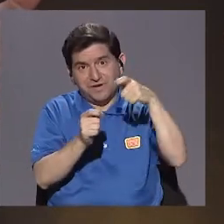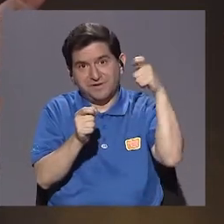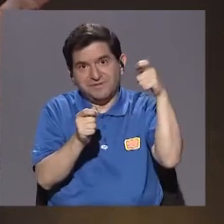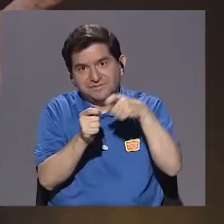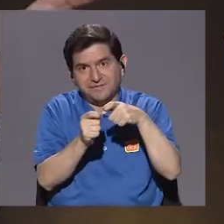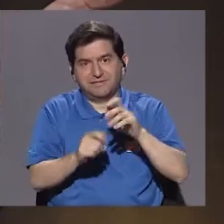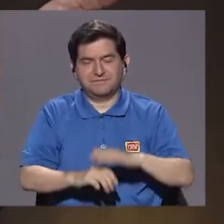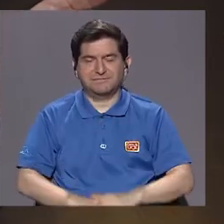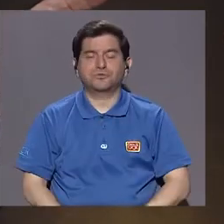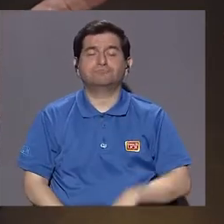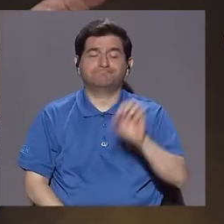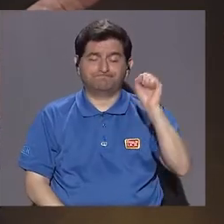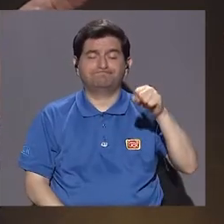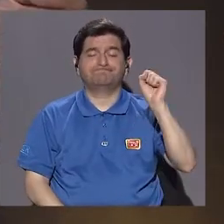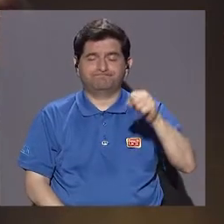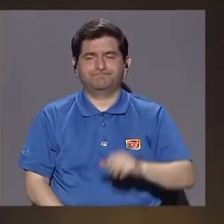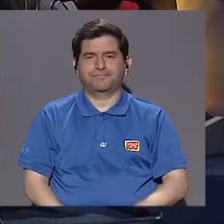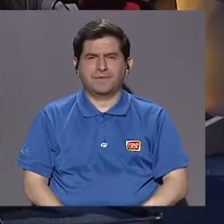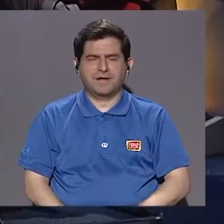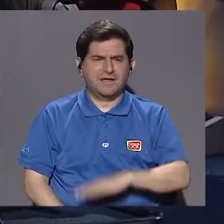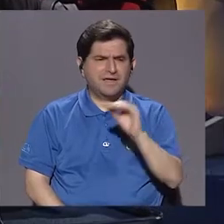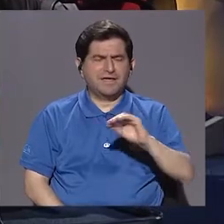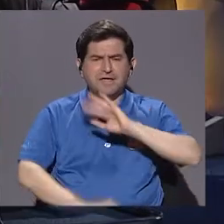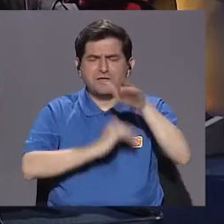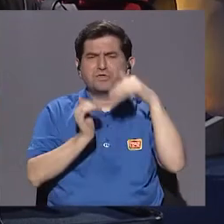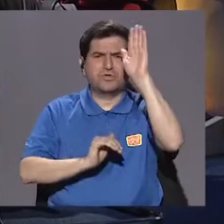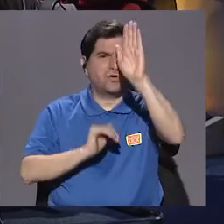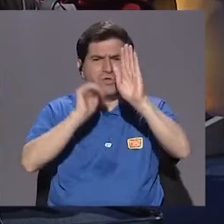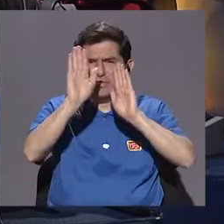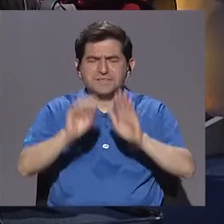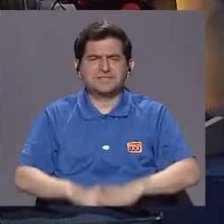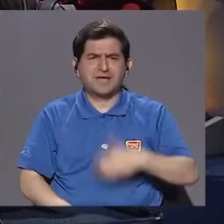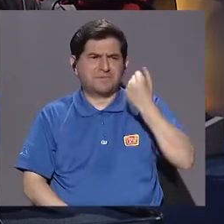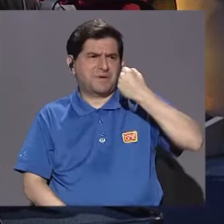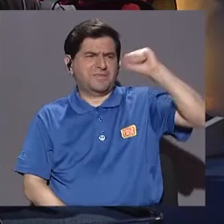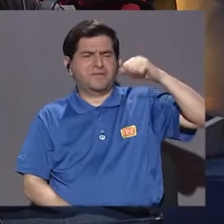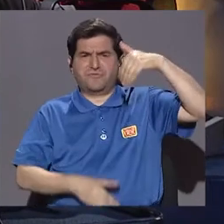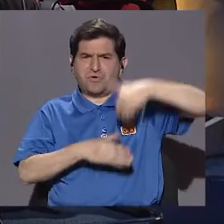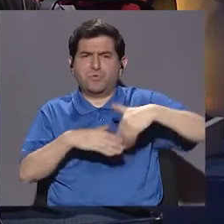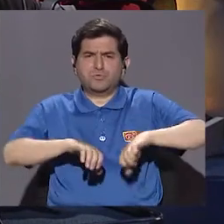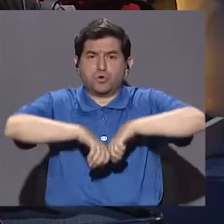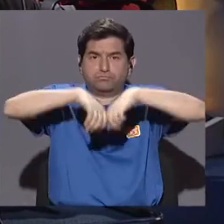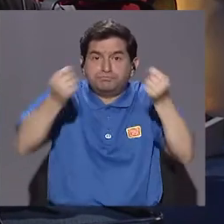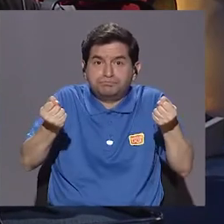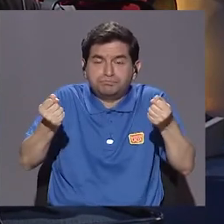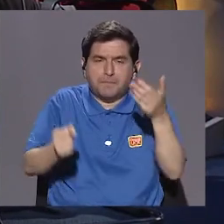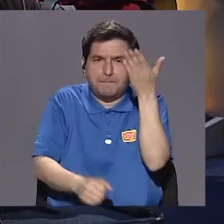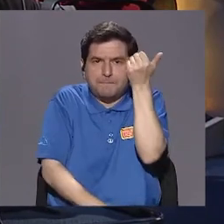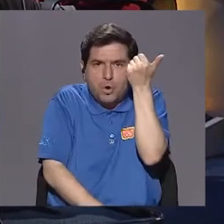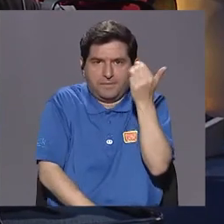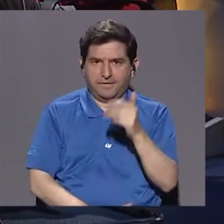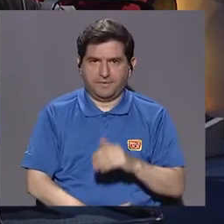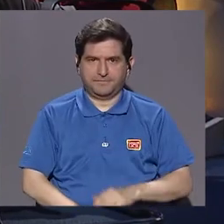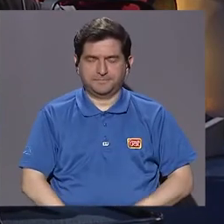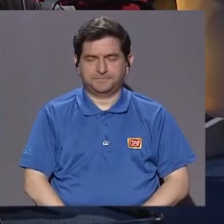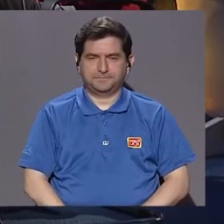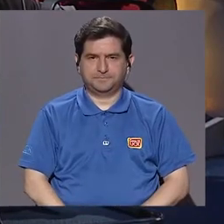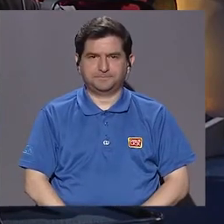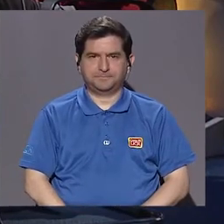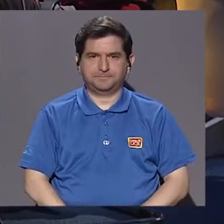casualmente por supuesto y rompiendo todos los esquemas de la revolución interna porque por qué